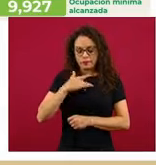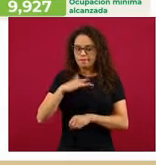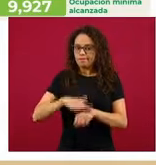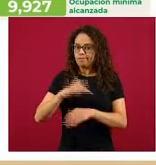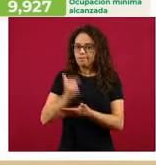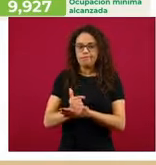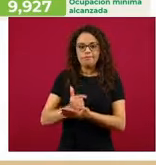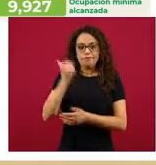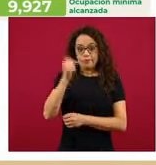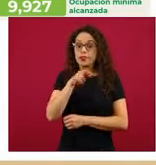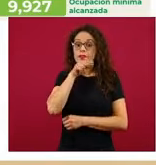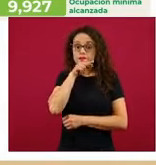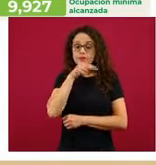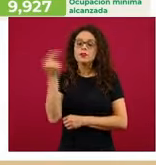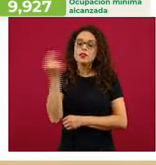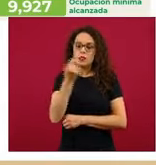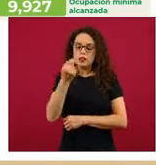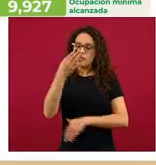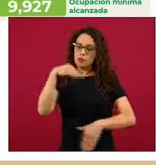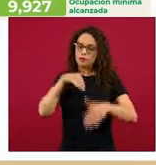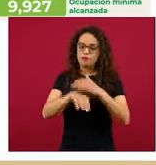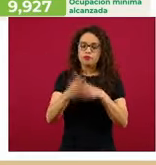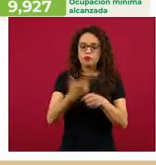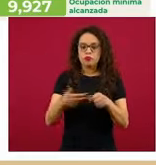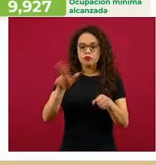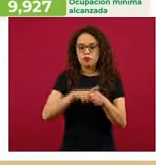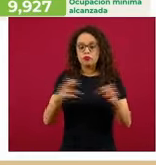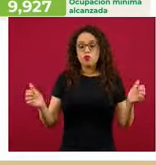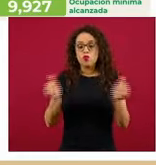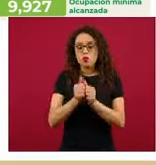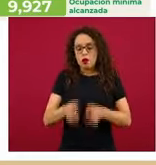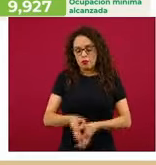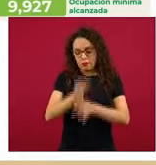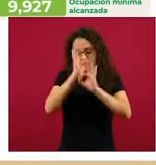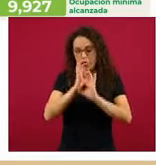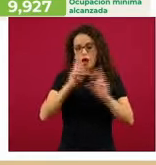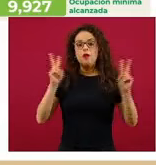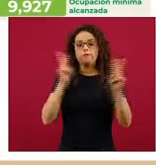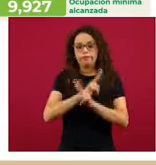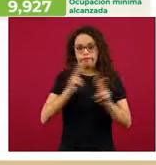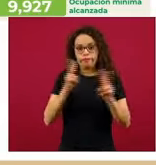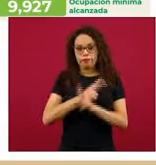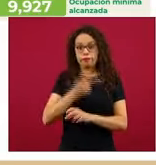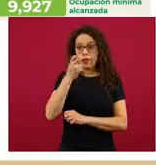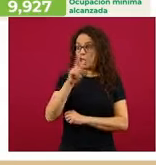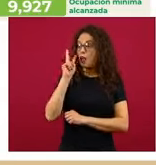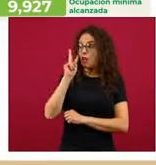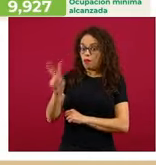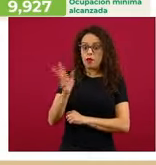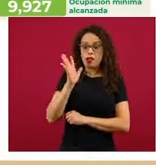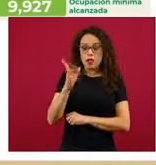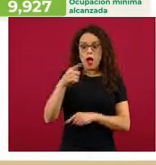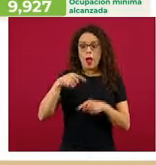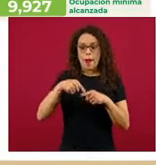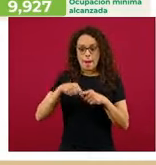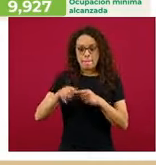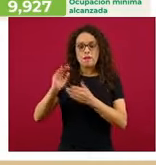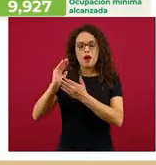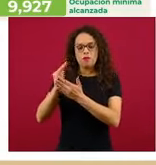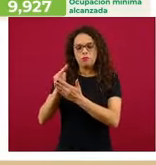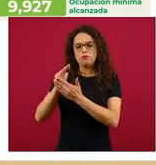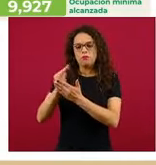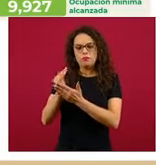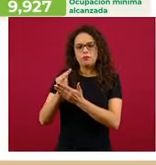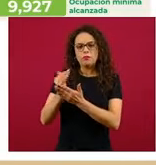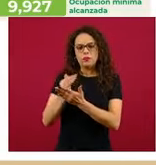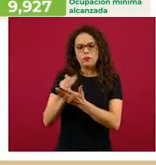gravedad de alarma y requieren este tipo de atención. Hemos visto también una tendencia ascendente en los últimos meses,